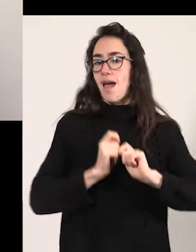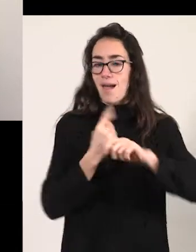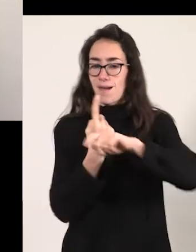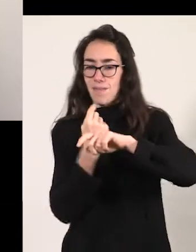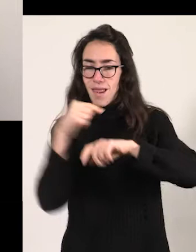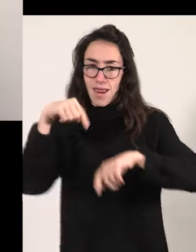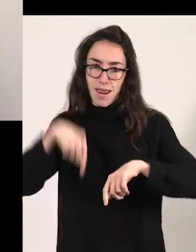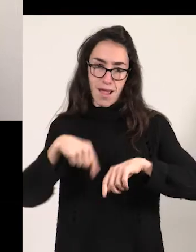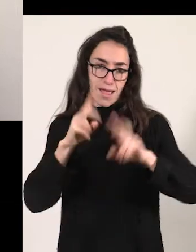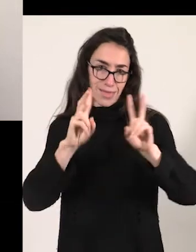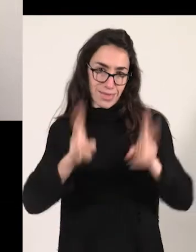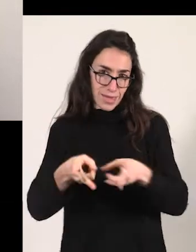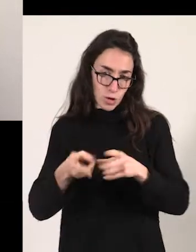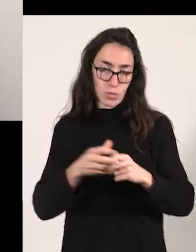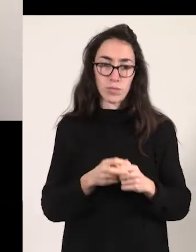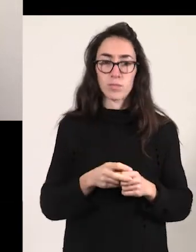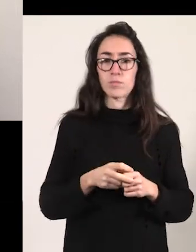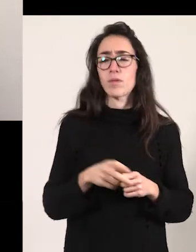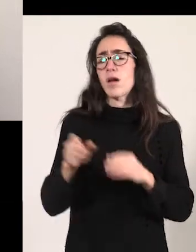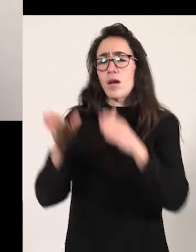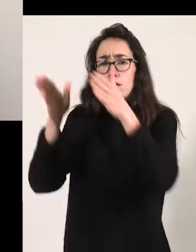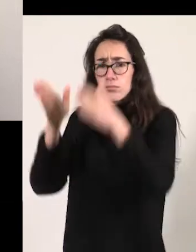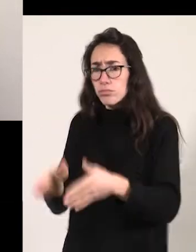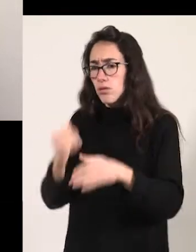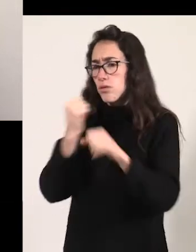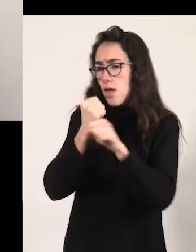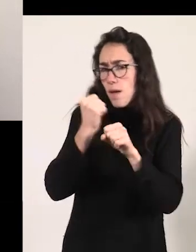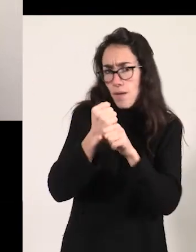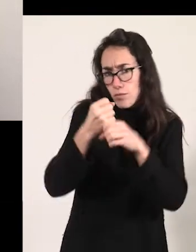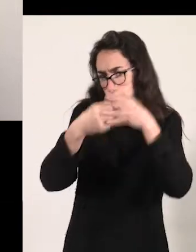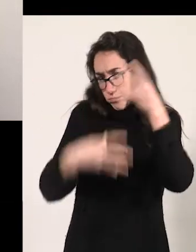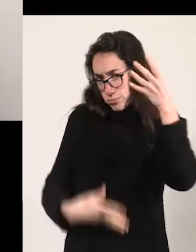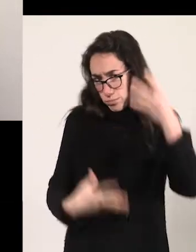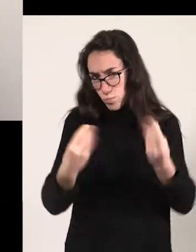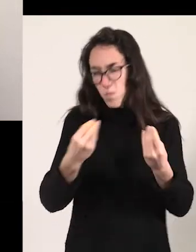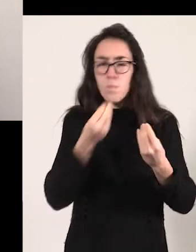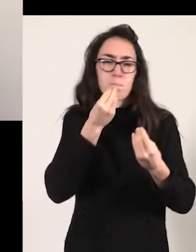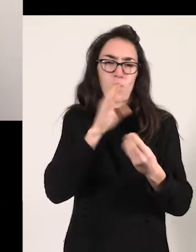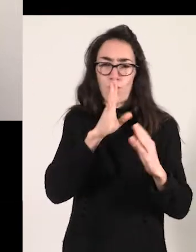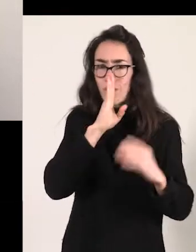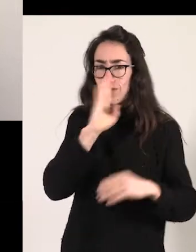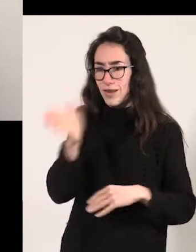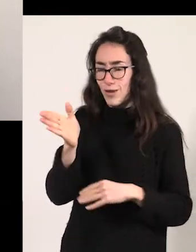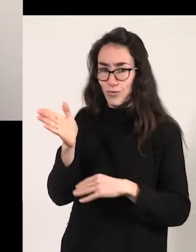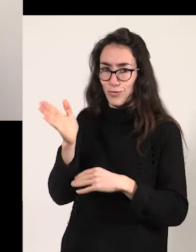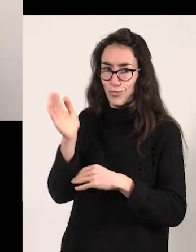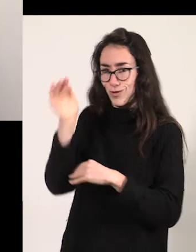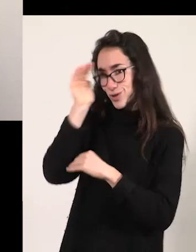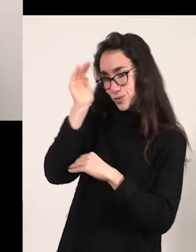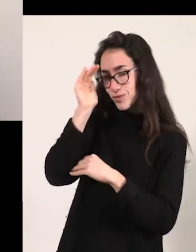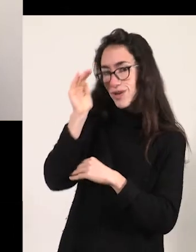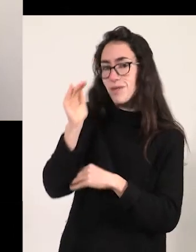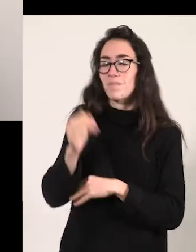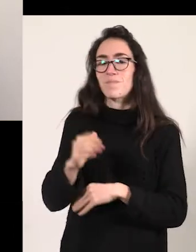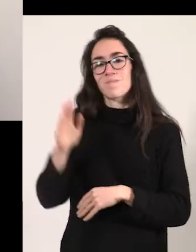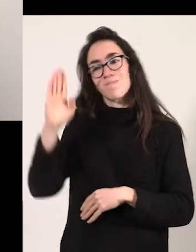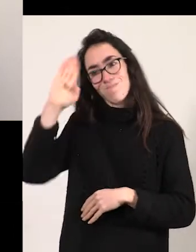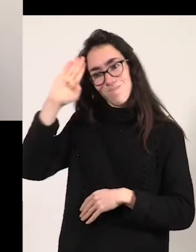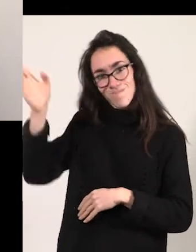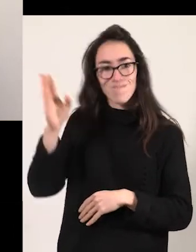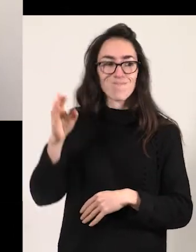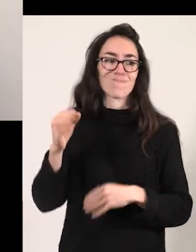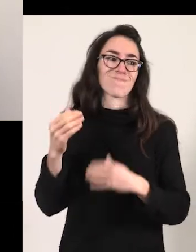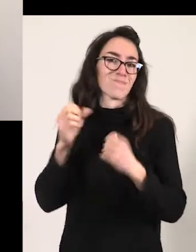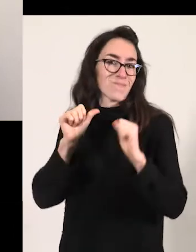este entierro. Podría seguir enumerando hitos y trabajos de Lucía, pero lo mejor es que la escuchemos a ella misma. Aurrera